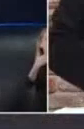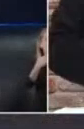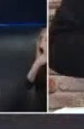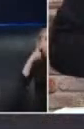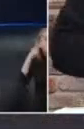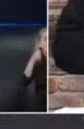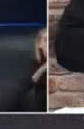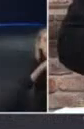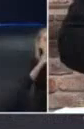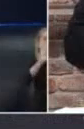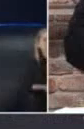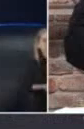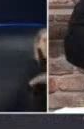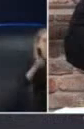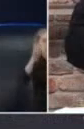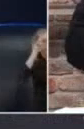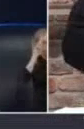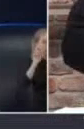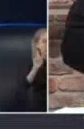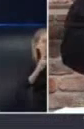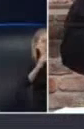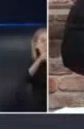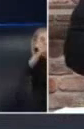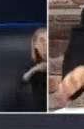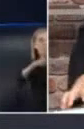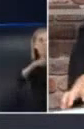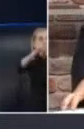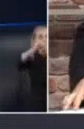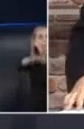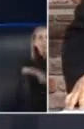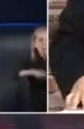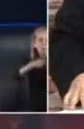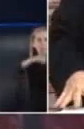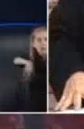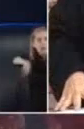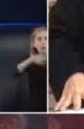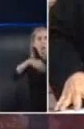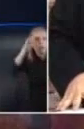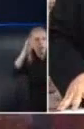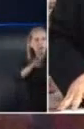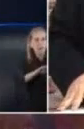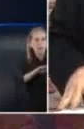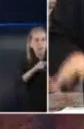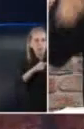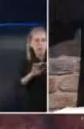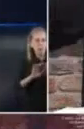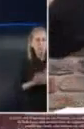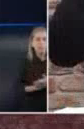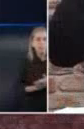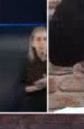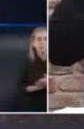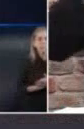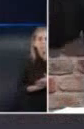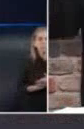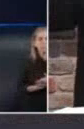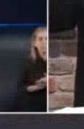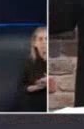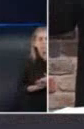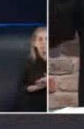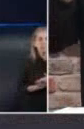computadora social hay situaciones muy muy engorrosa que están viviendo las organizaciones sociales que a pesar de estas muestras de fuerza quedan permanentemente